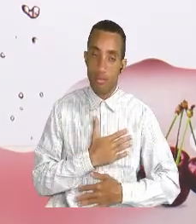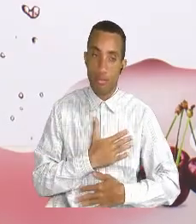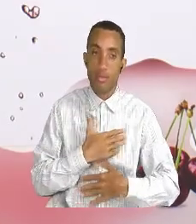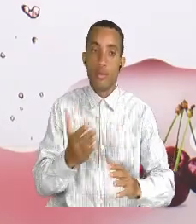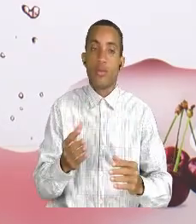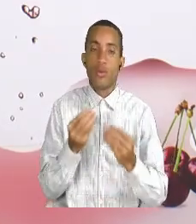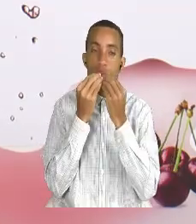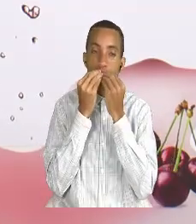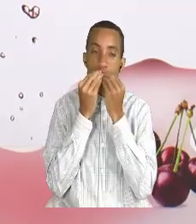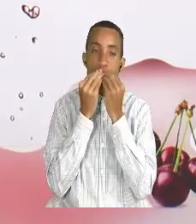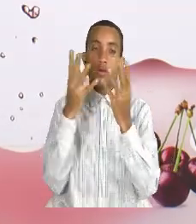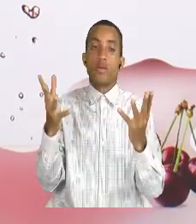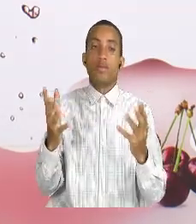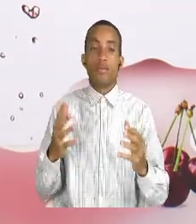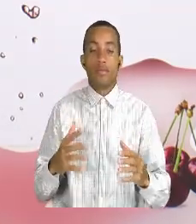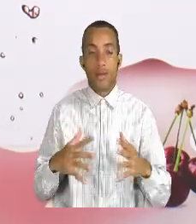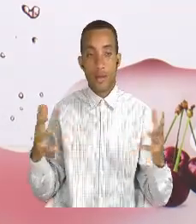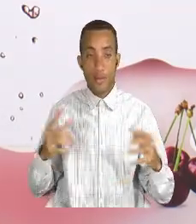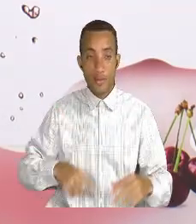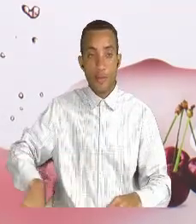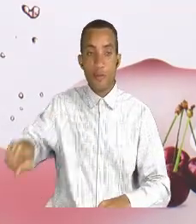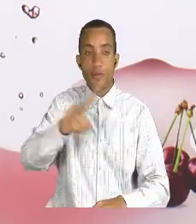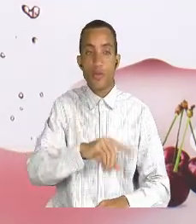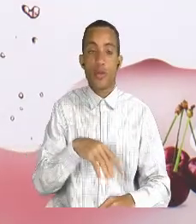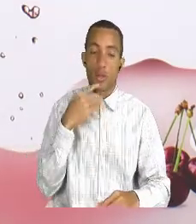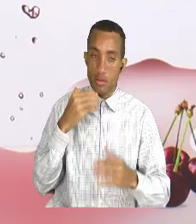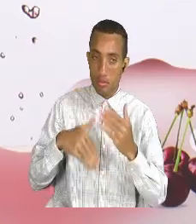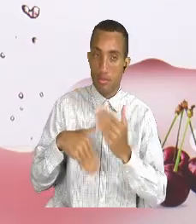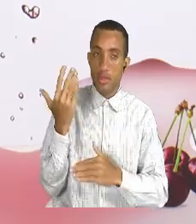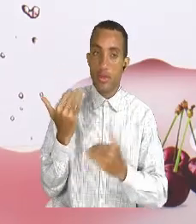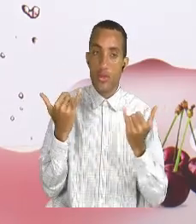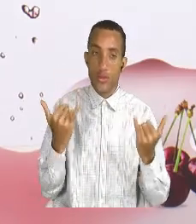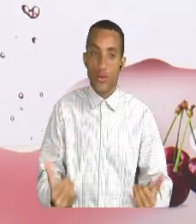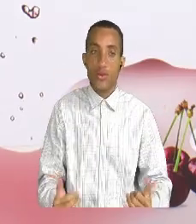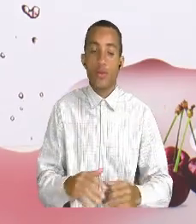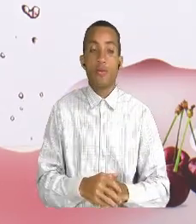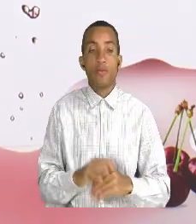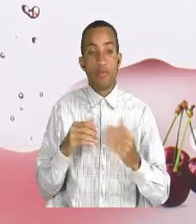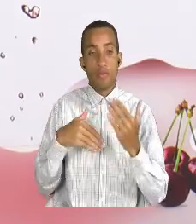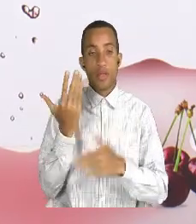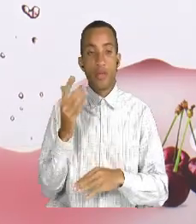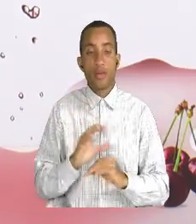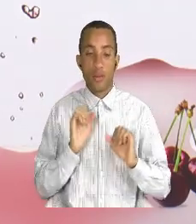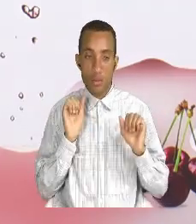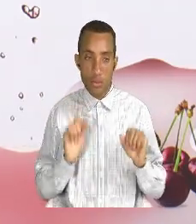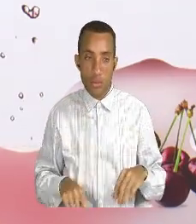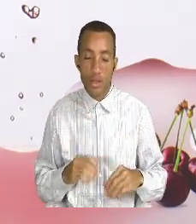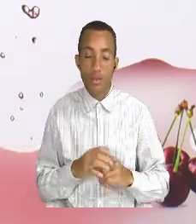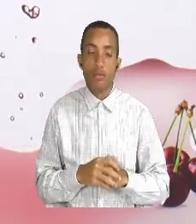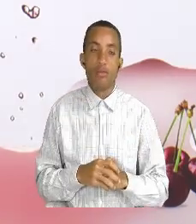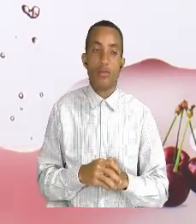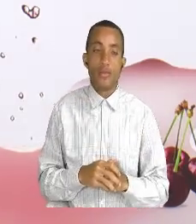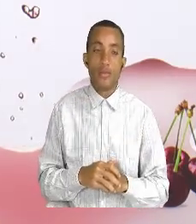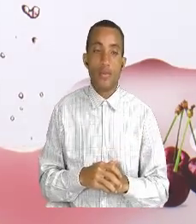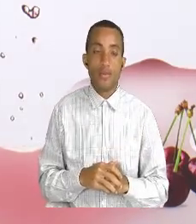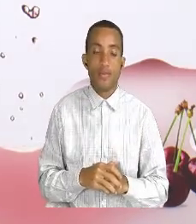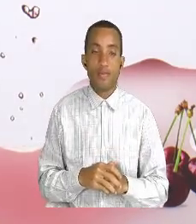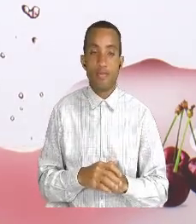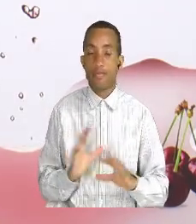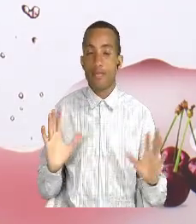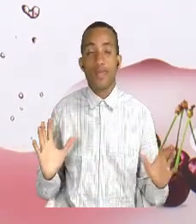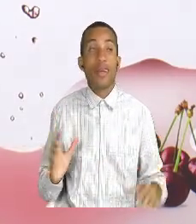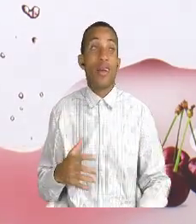besito gigante a todos ustedes para que inicien este día con todas las de la ley, con buen ritmo, con buena vibra, y por supuesto no se quejen